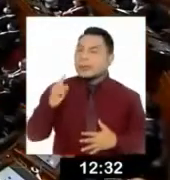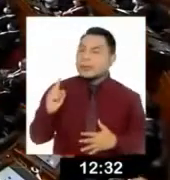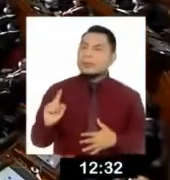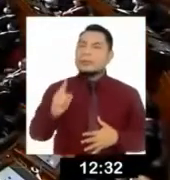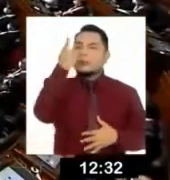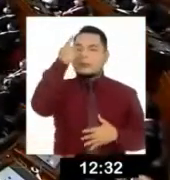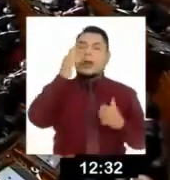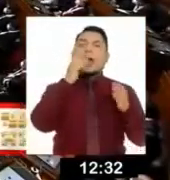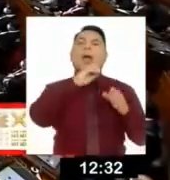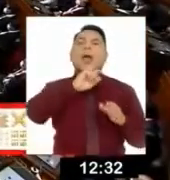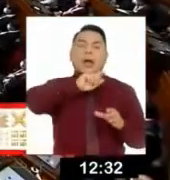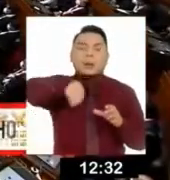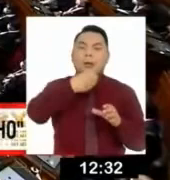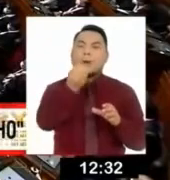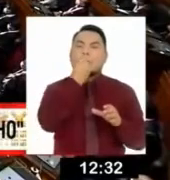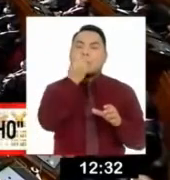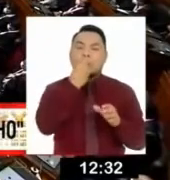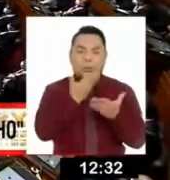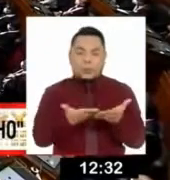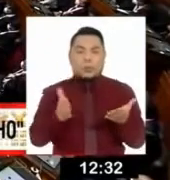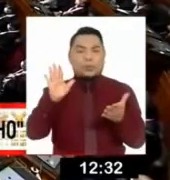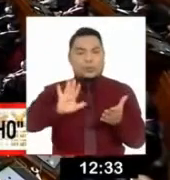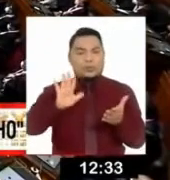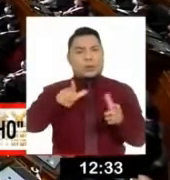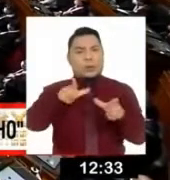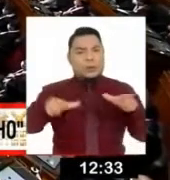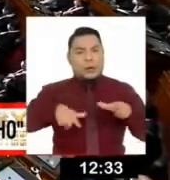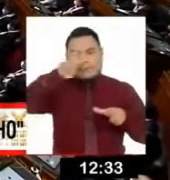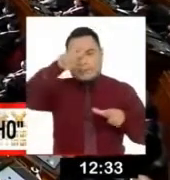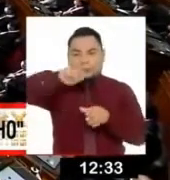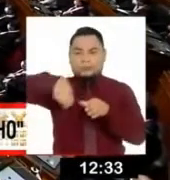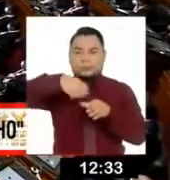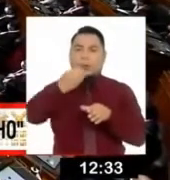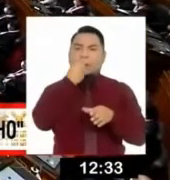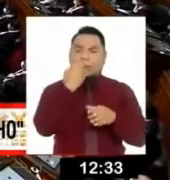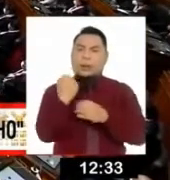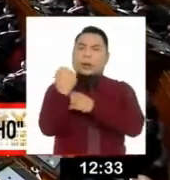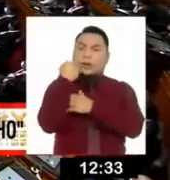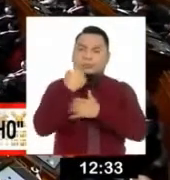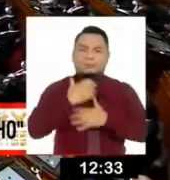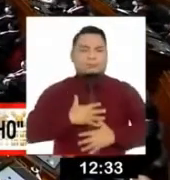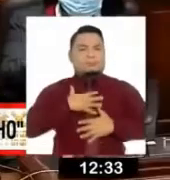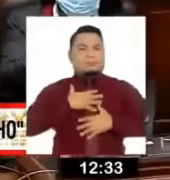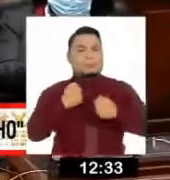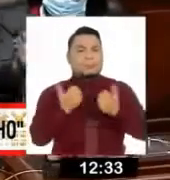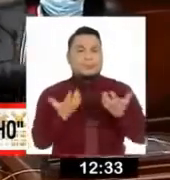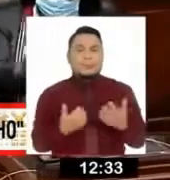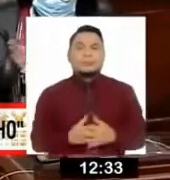Priorizaremos la preparación de alimentos con productos locales nutritivos, de tal manera